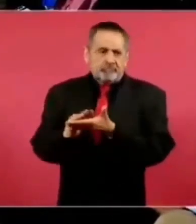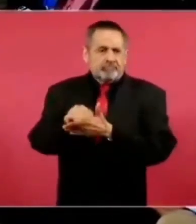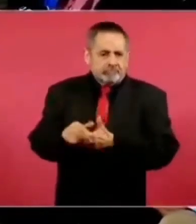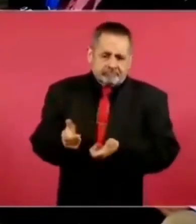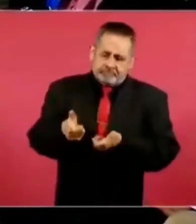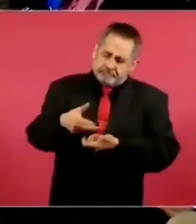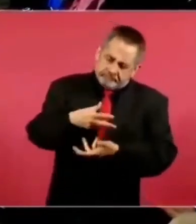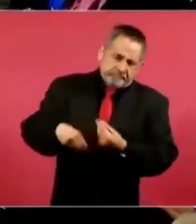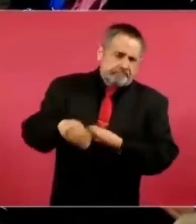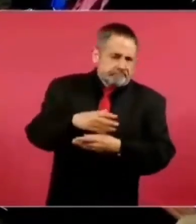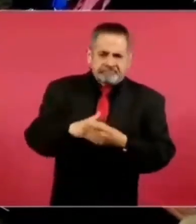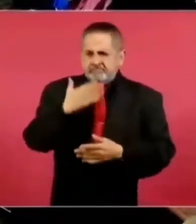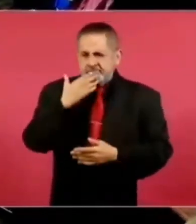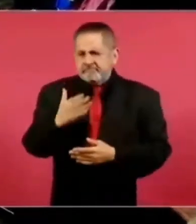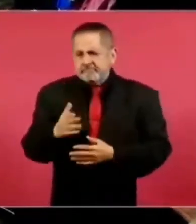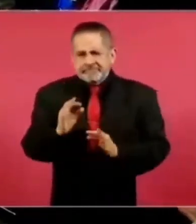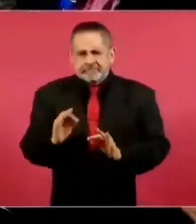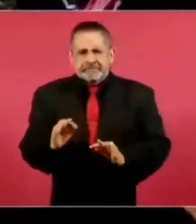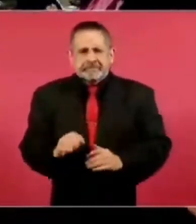la